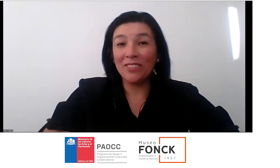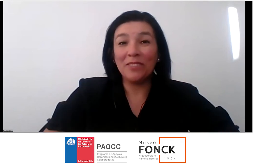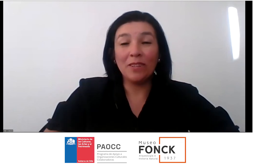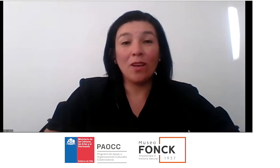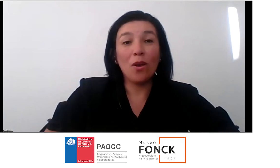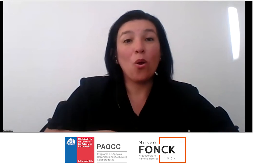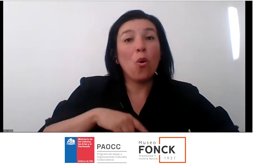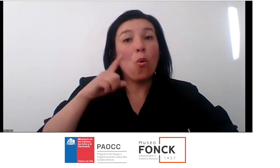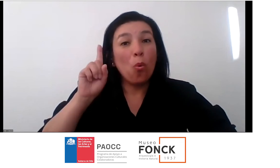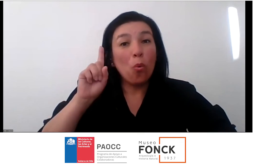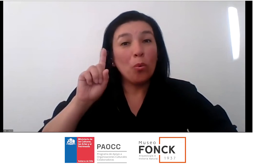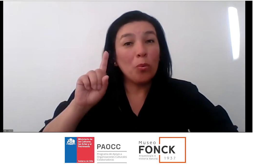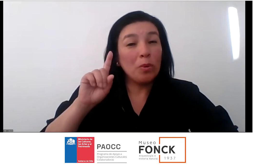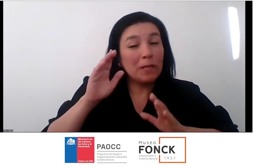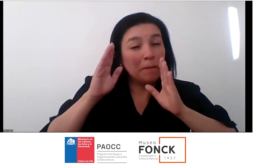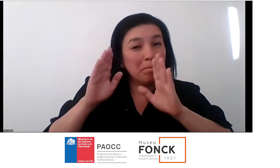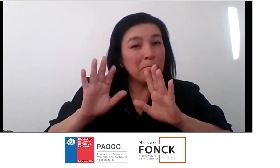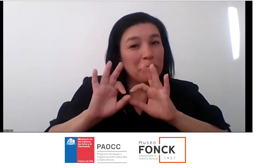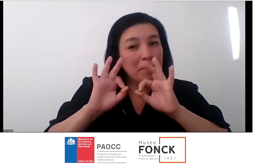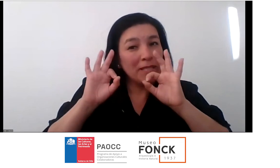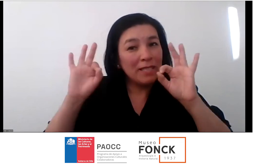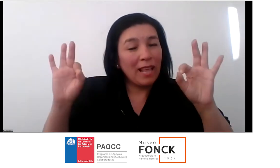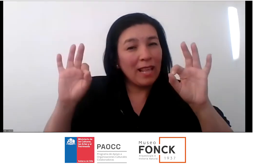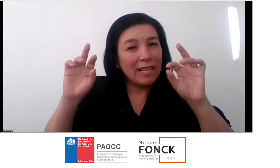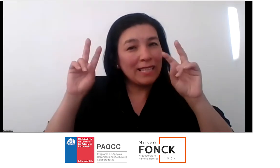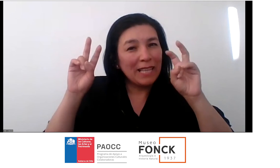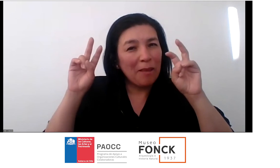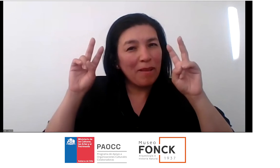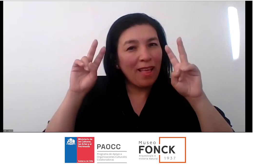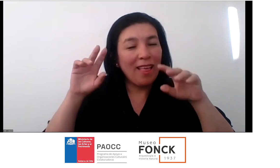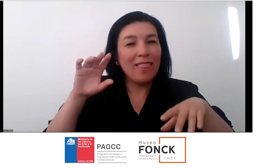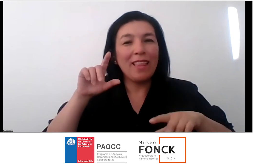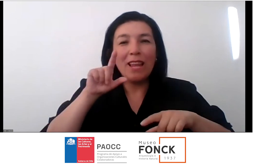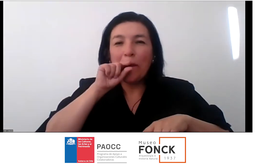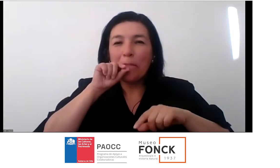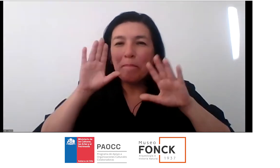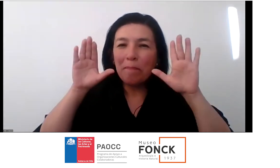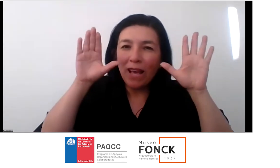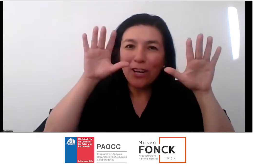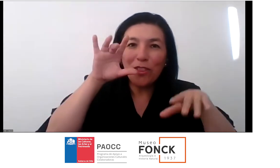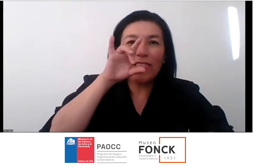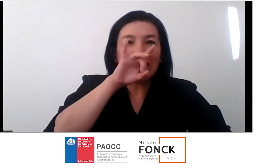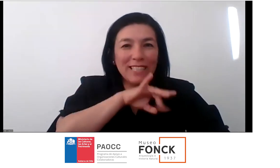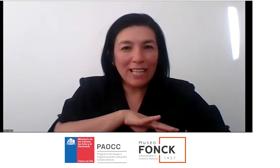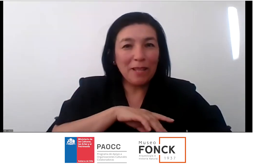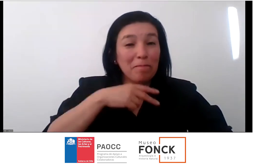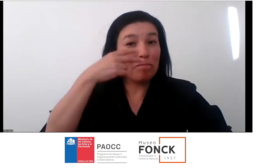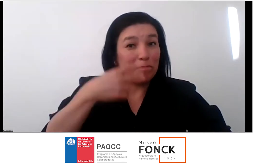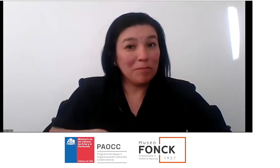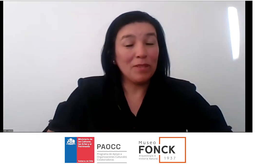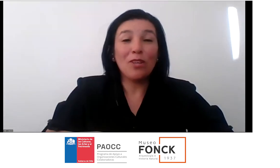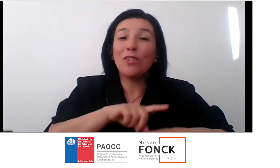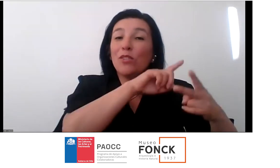Una en lo particular, ¿cierto?, a estas especies endémicas de Chile. Y la segunda